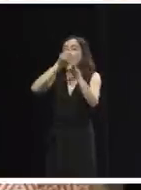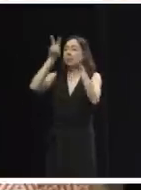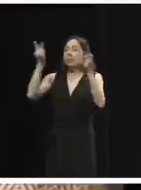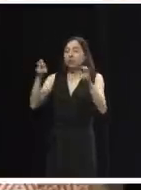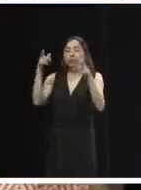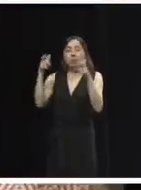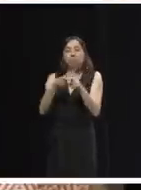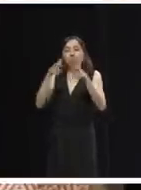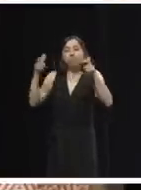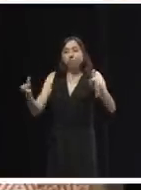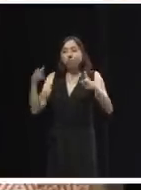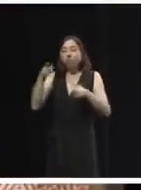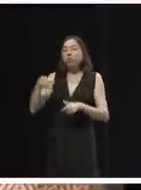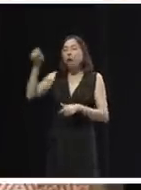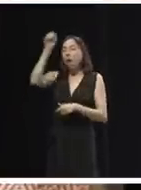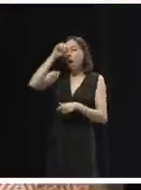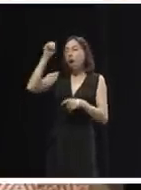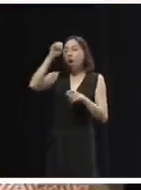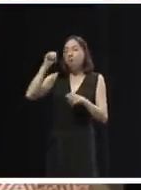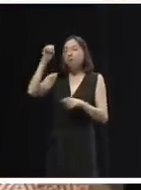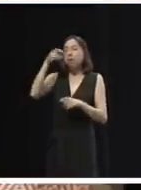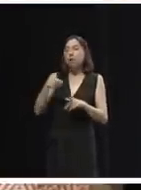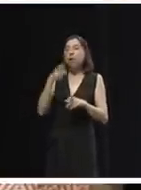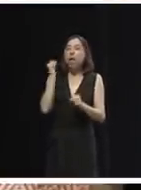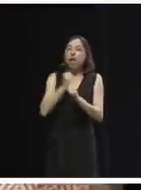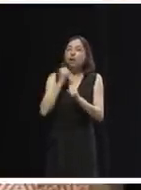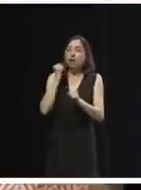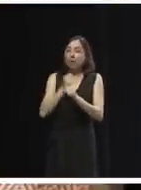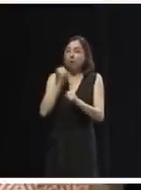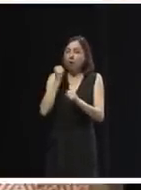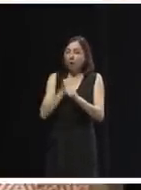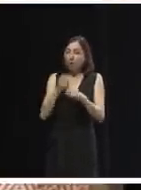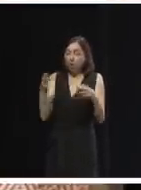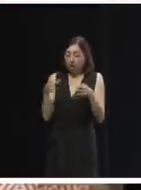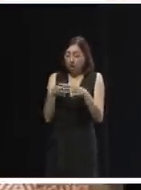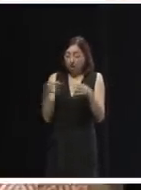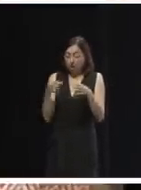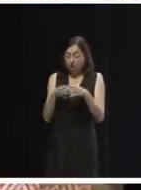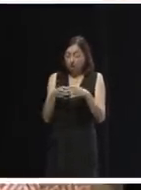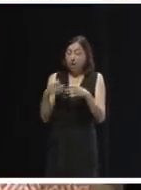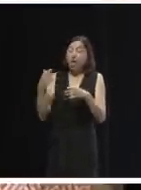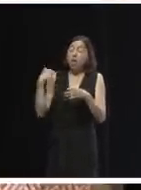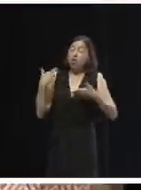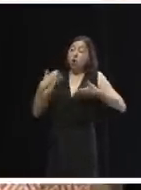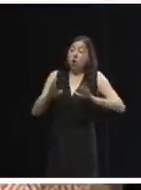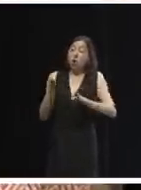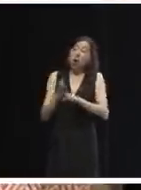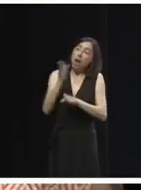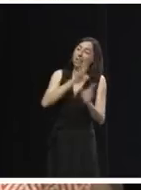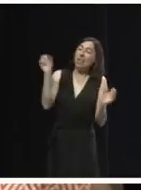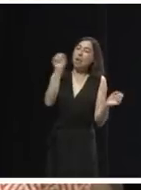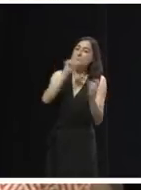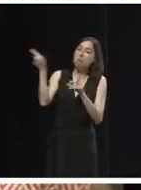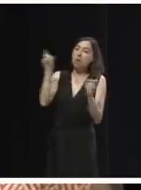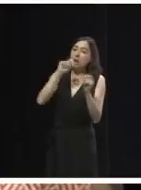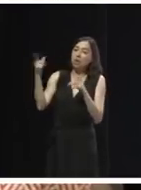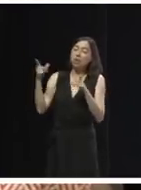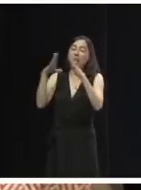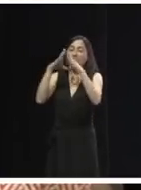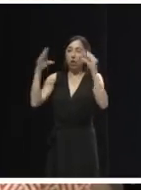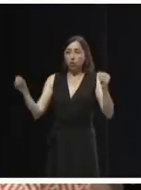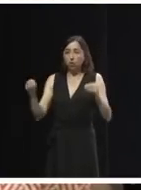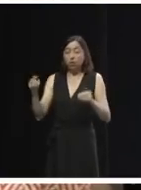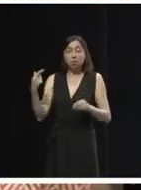de una perspectiva, lógicamente, de clase de un granaíno trasterrado, hijo de migrantes andaluces, un chico de barrio, como